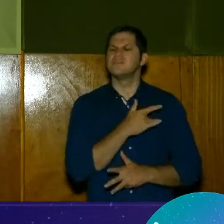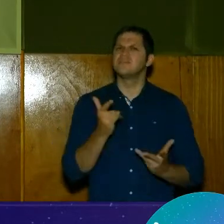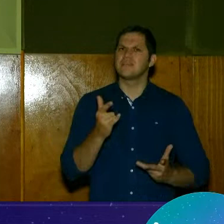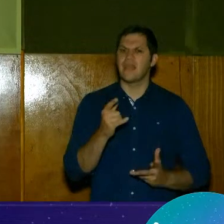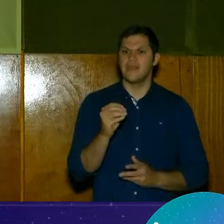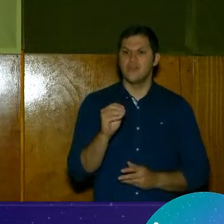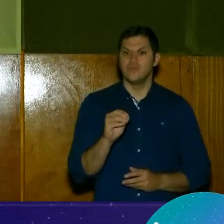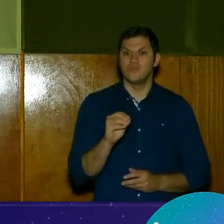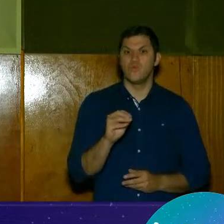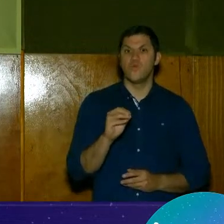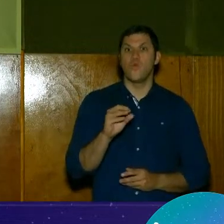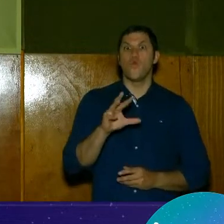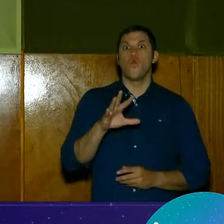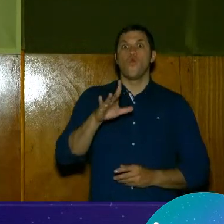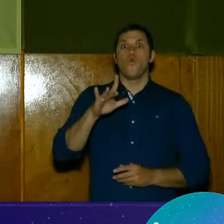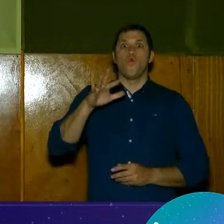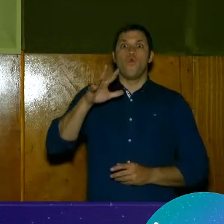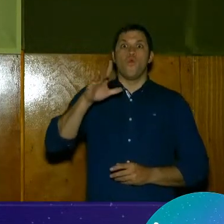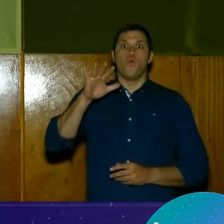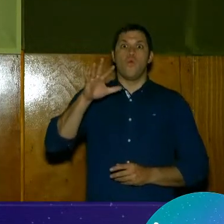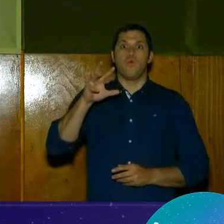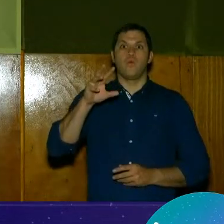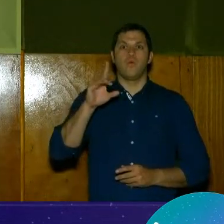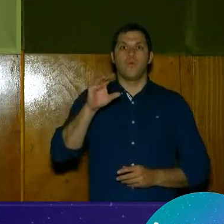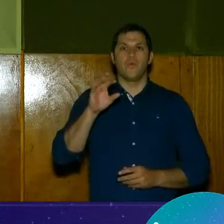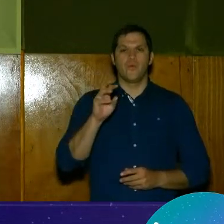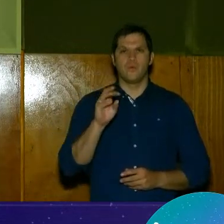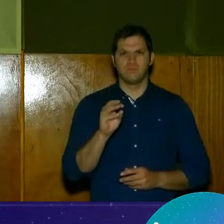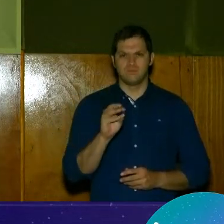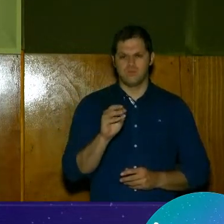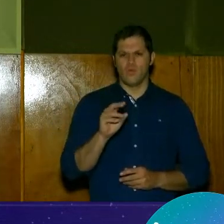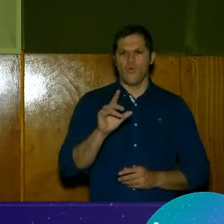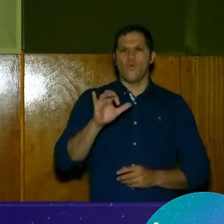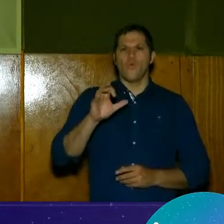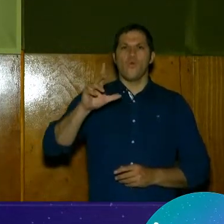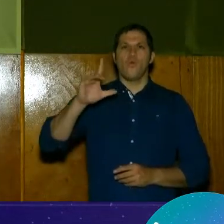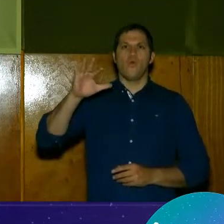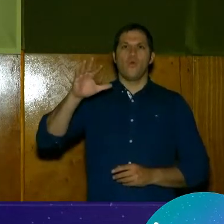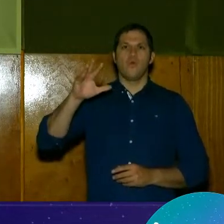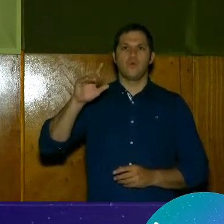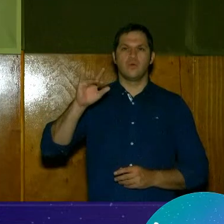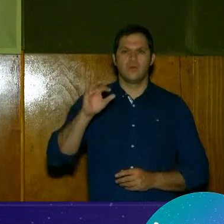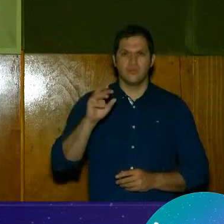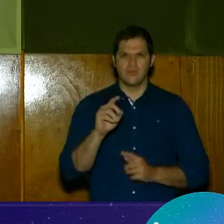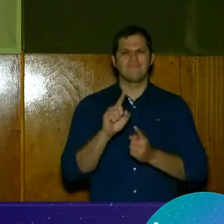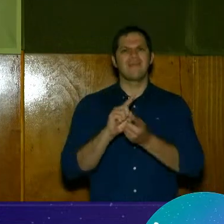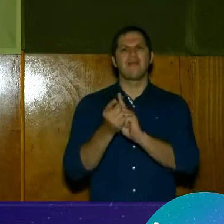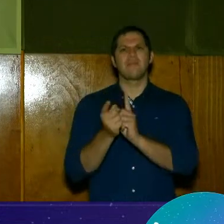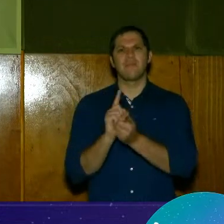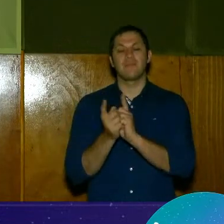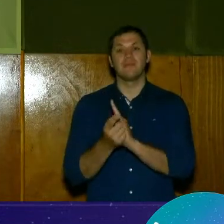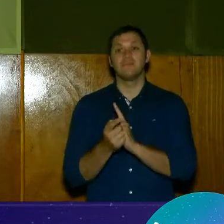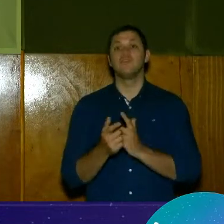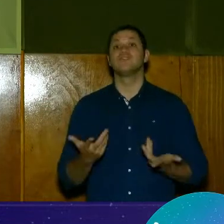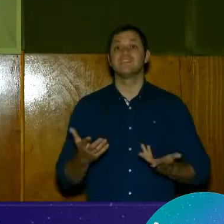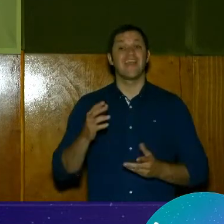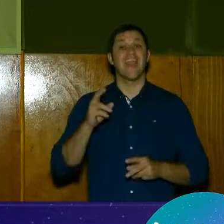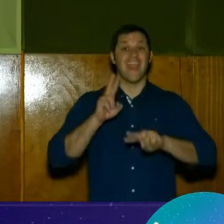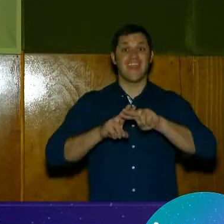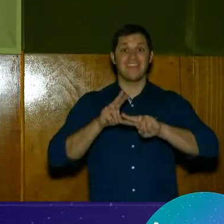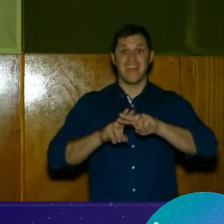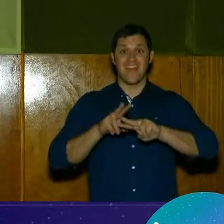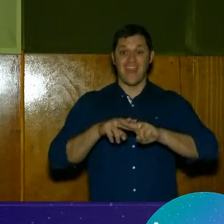lo que se dio cuenta es que había un tipo de estrellas variables se llaman cefeidas son unas estrellas variables especiales sube su luz